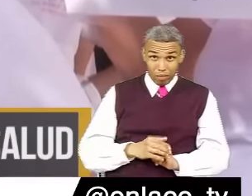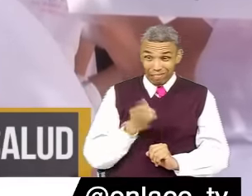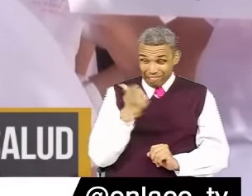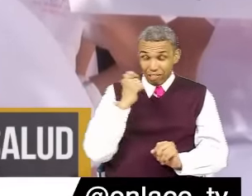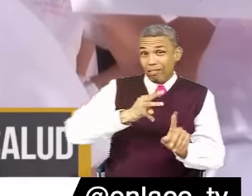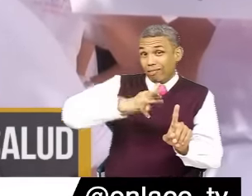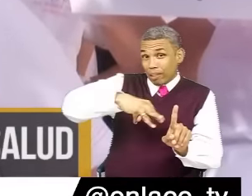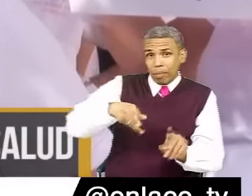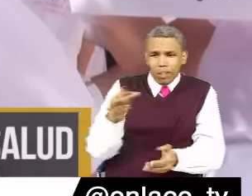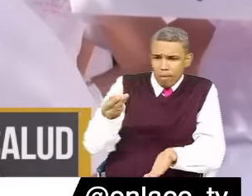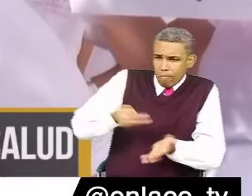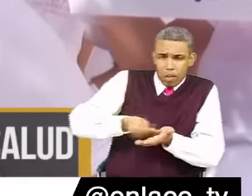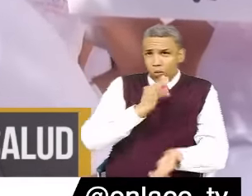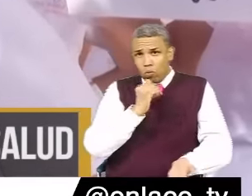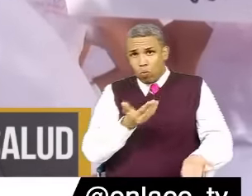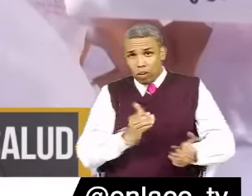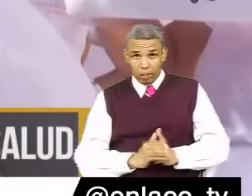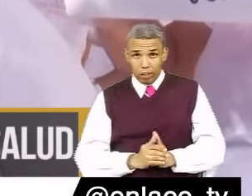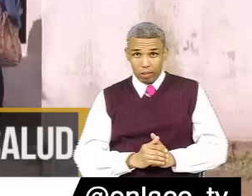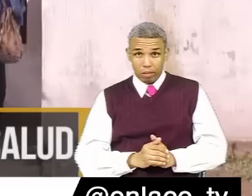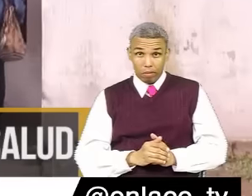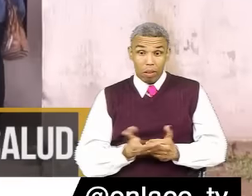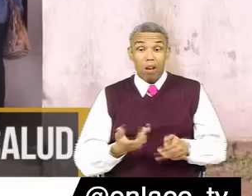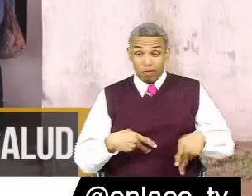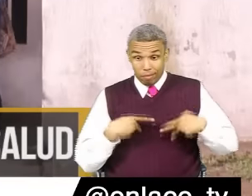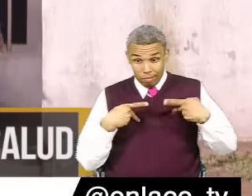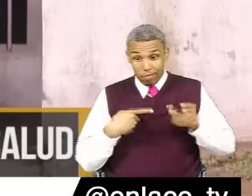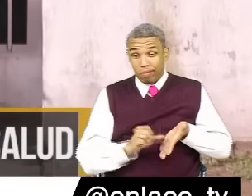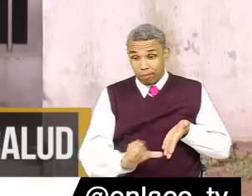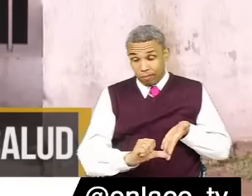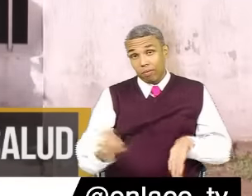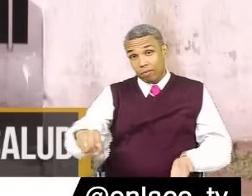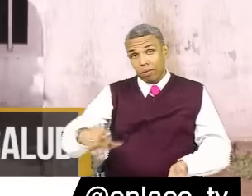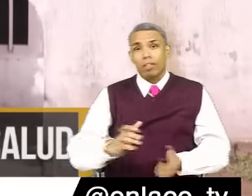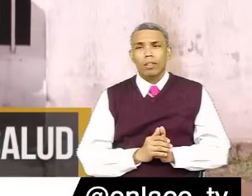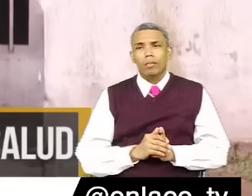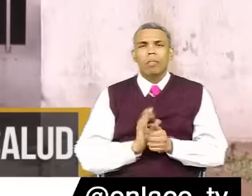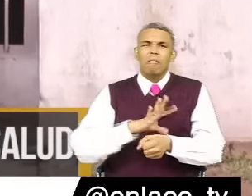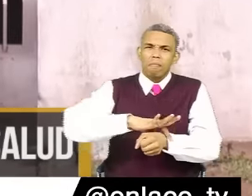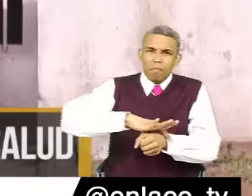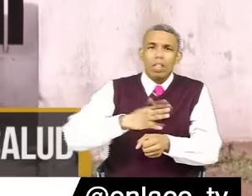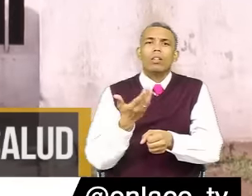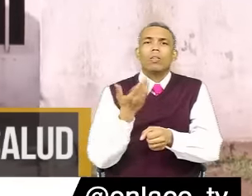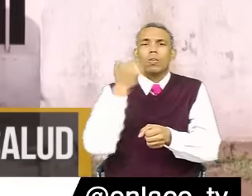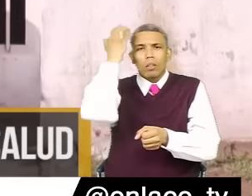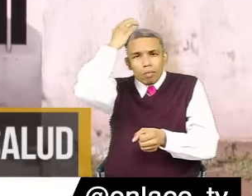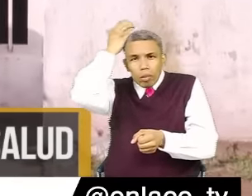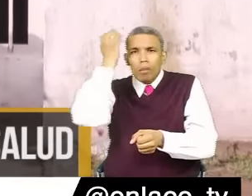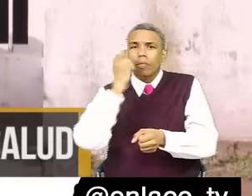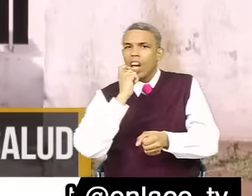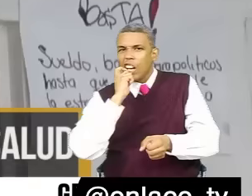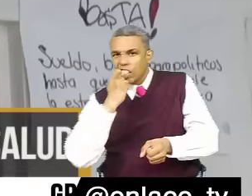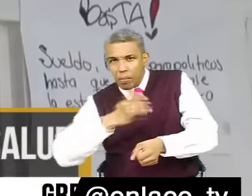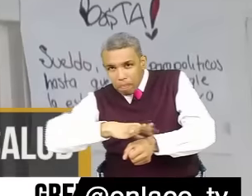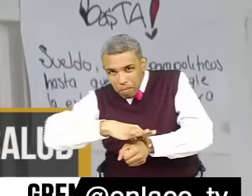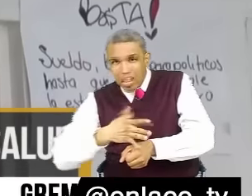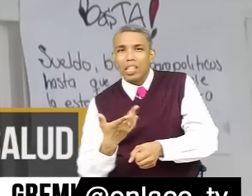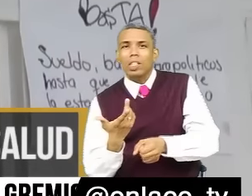sin tener en nuestras manos los salarios. Médicos, jefes de enfermería, auxiliares, odontólogos,